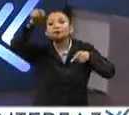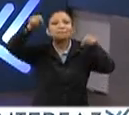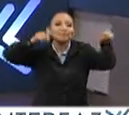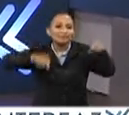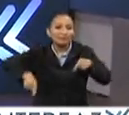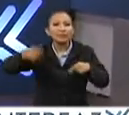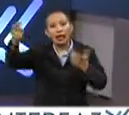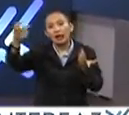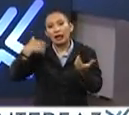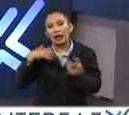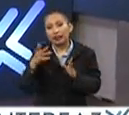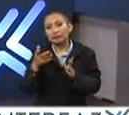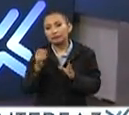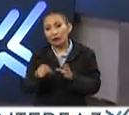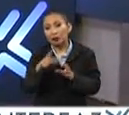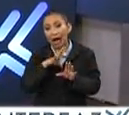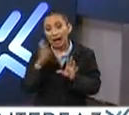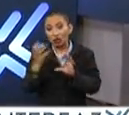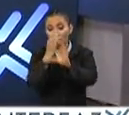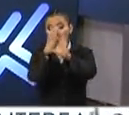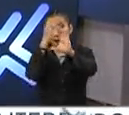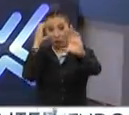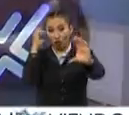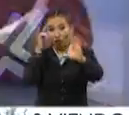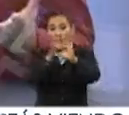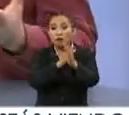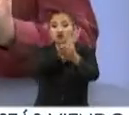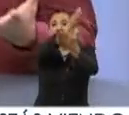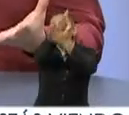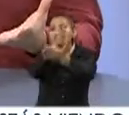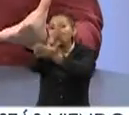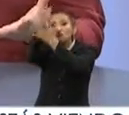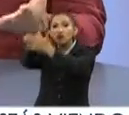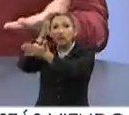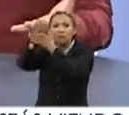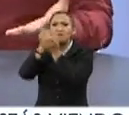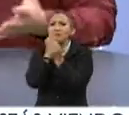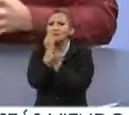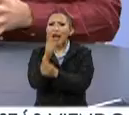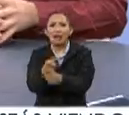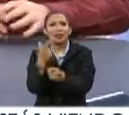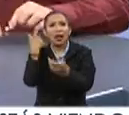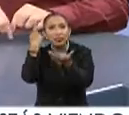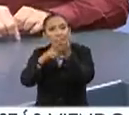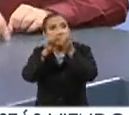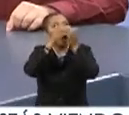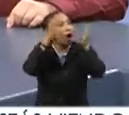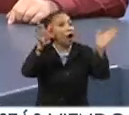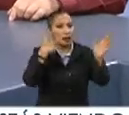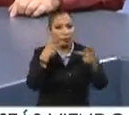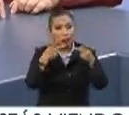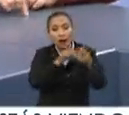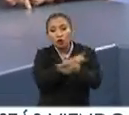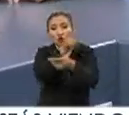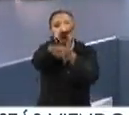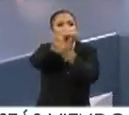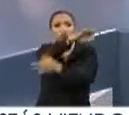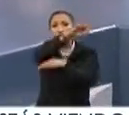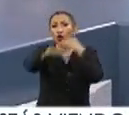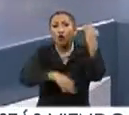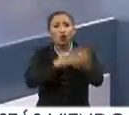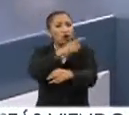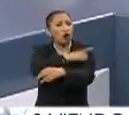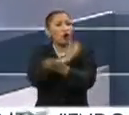como te comentaba durante el reportaje, hay un tráiler que se expande, está padrísimo, es un museo interactivo, y lo están planeando llevar por todas